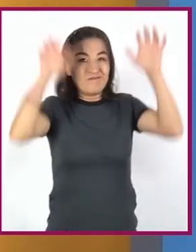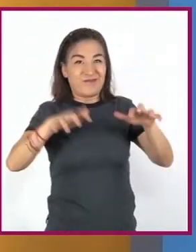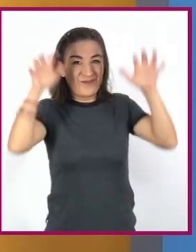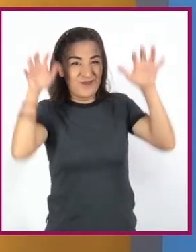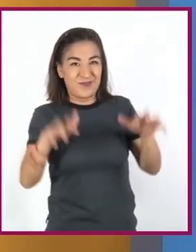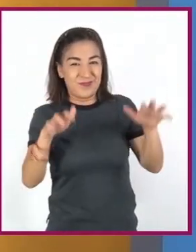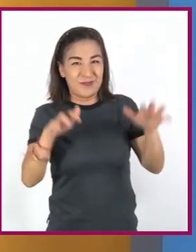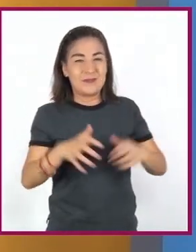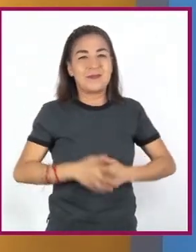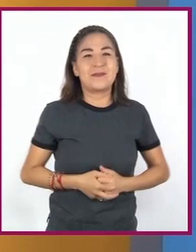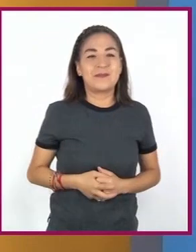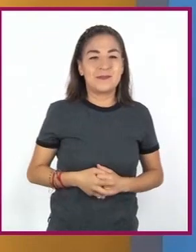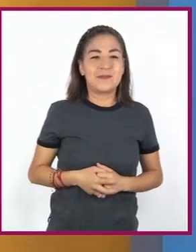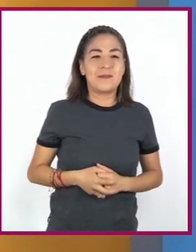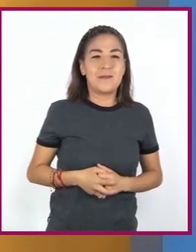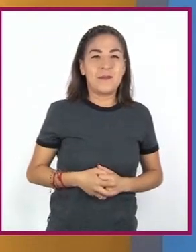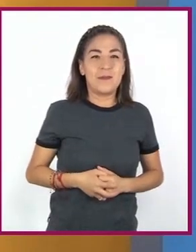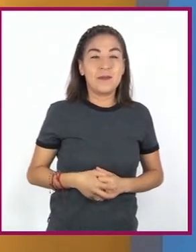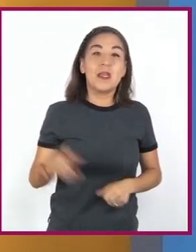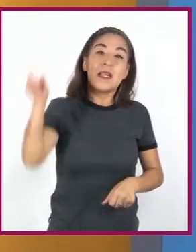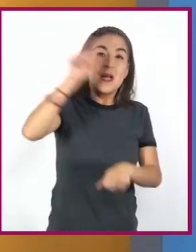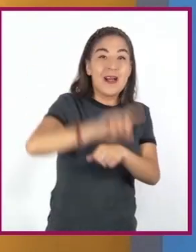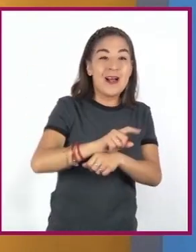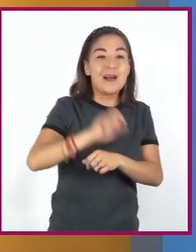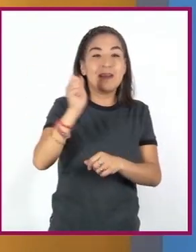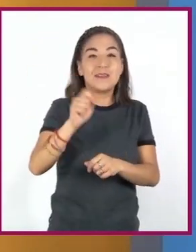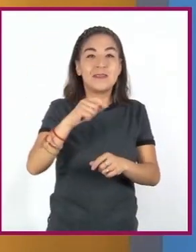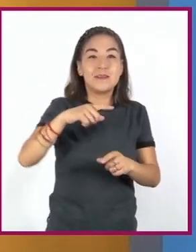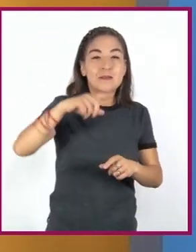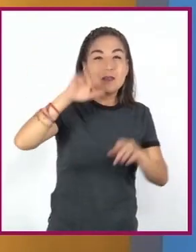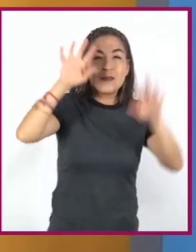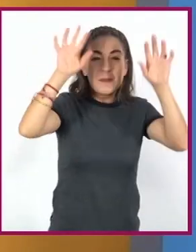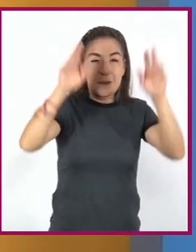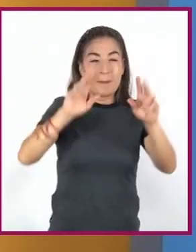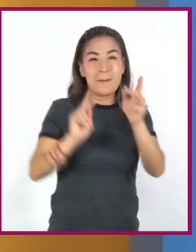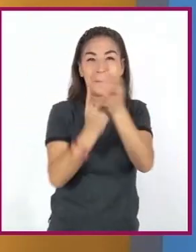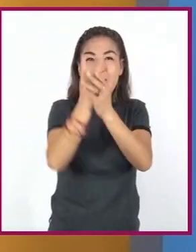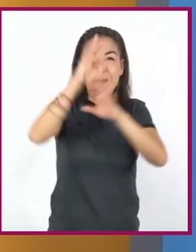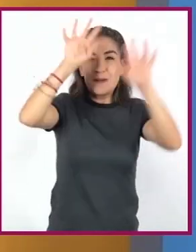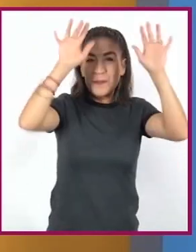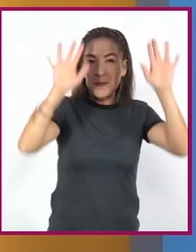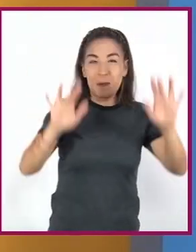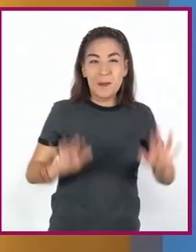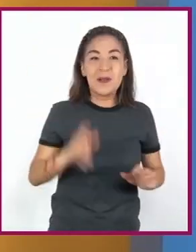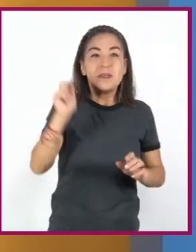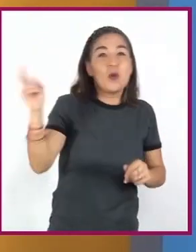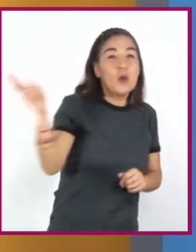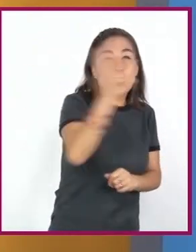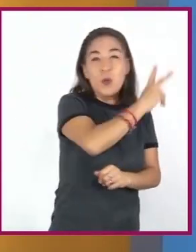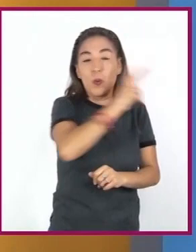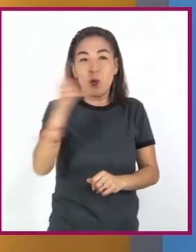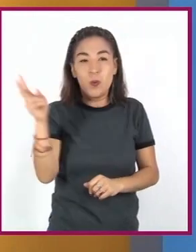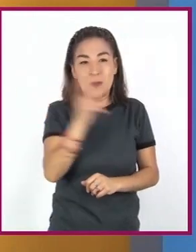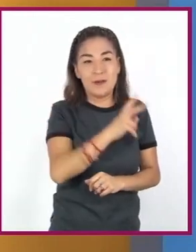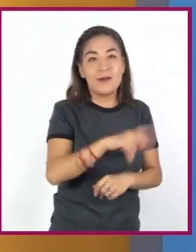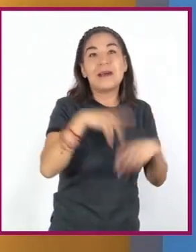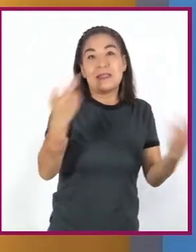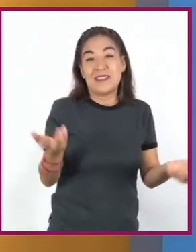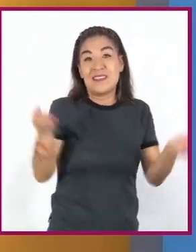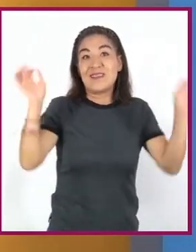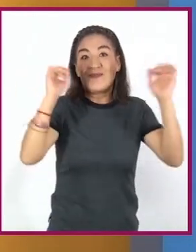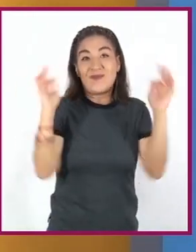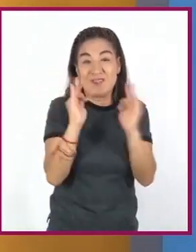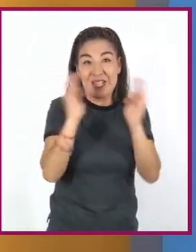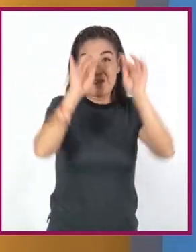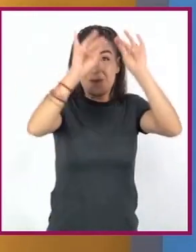lluvia. En otoño, tiene que resistir el viento y protegernos de él. Y bueno, en